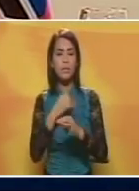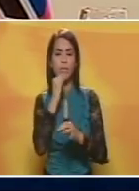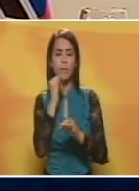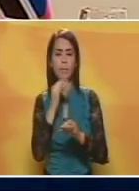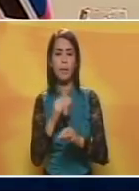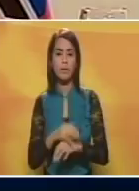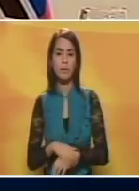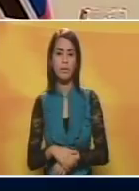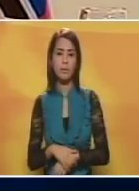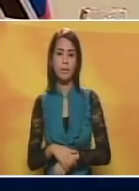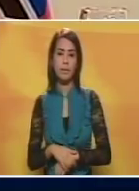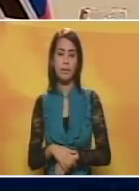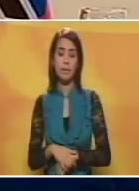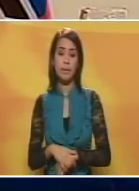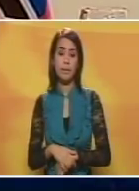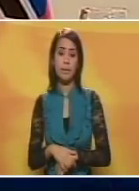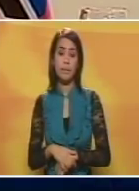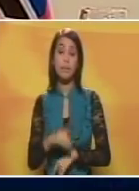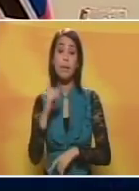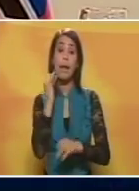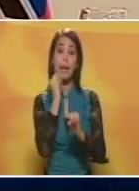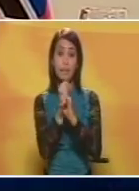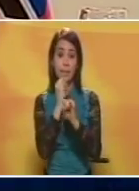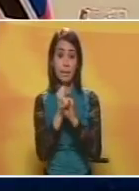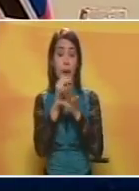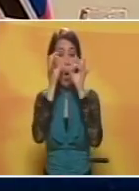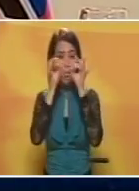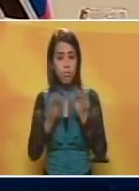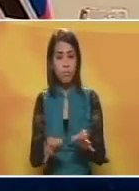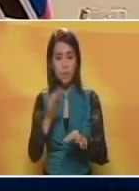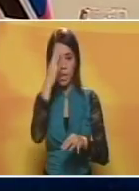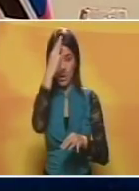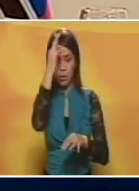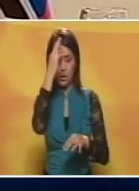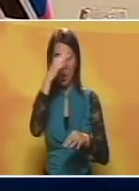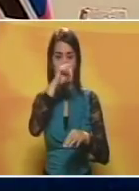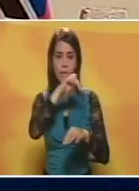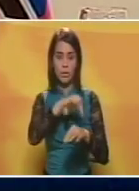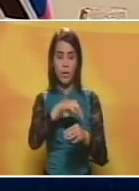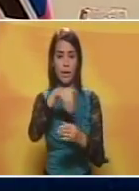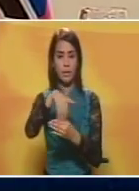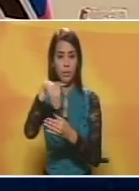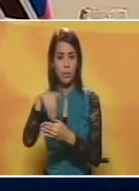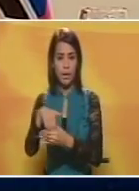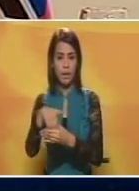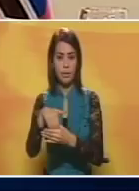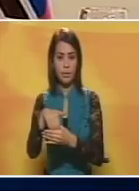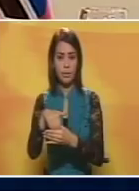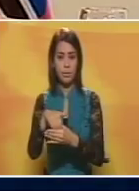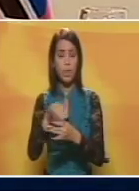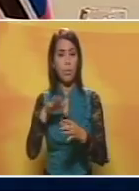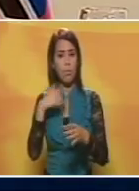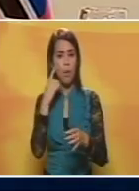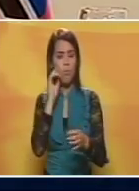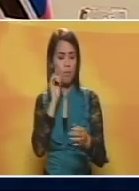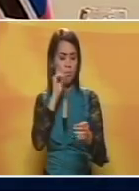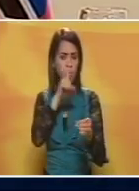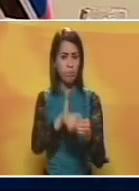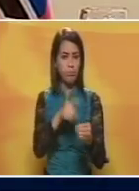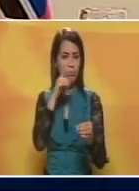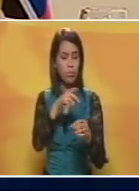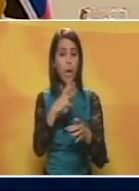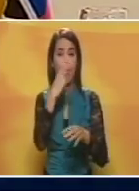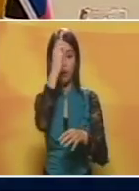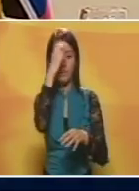de eso van a estar en la página oficial del Consejo Nacional Electoral. Pueden meterse en la página